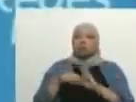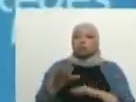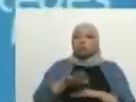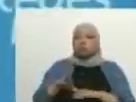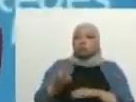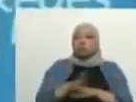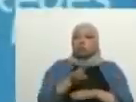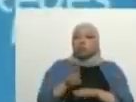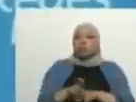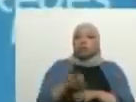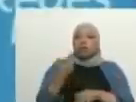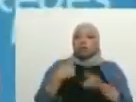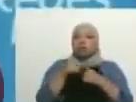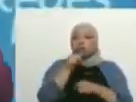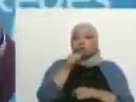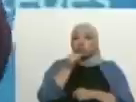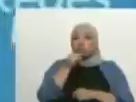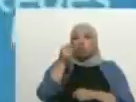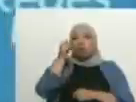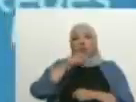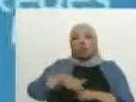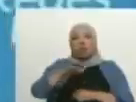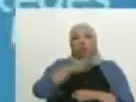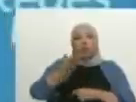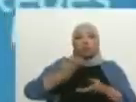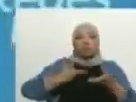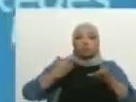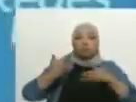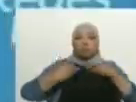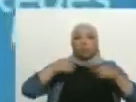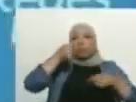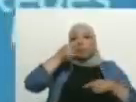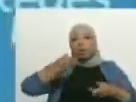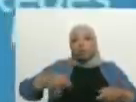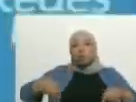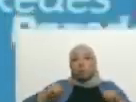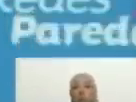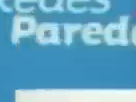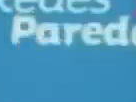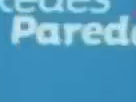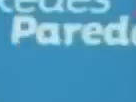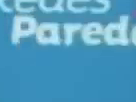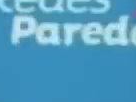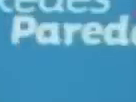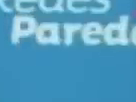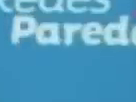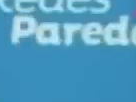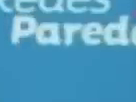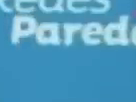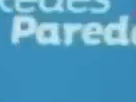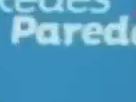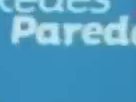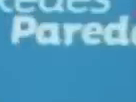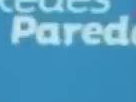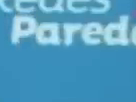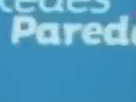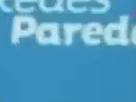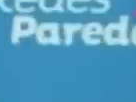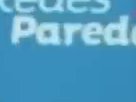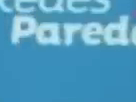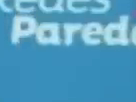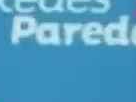utilicen las monedas para castigar a los pueblos, para sancionar a los pueblos. Creo que es una idea justa, ¿verdad? ¿Qué dices